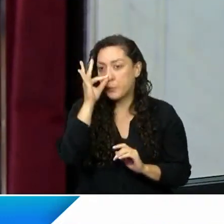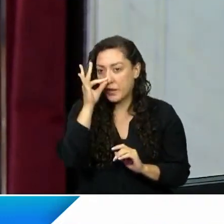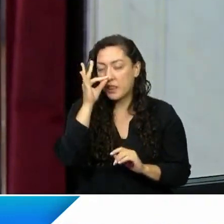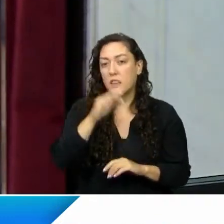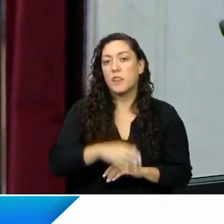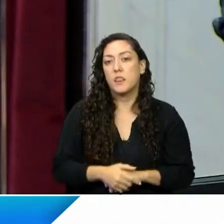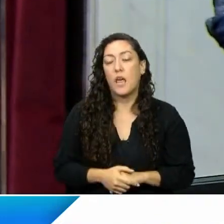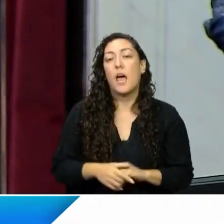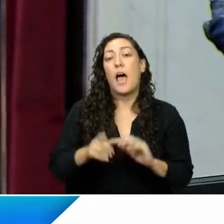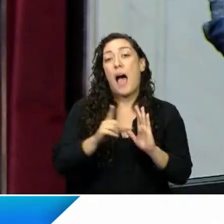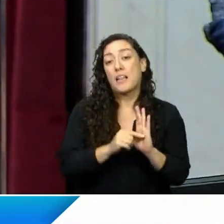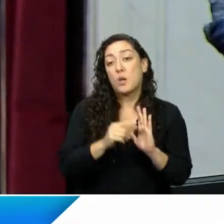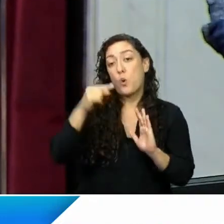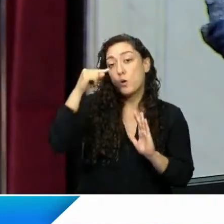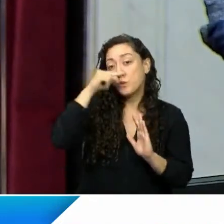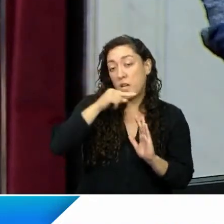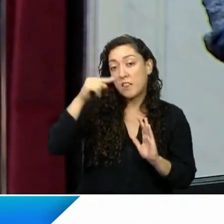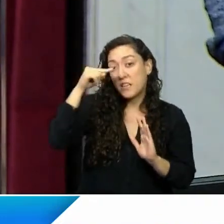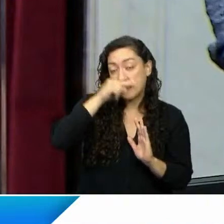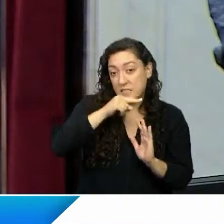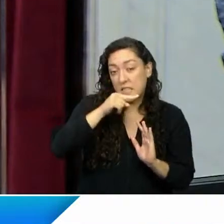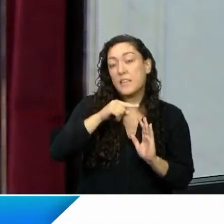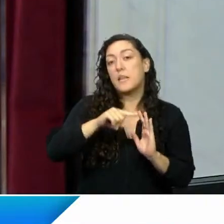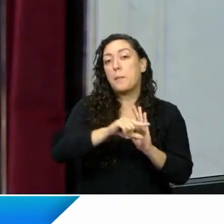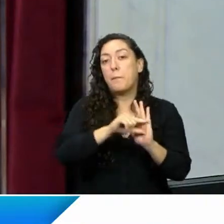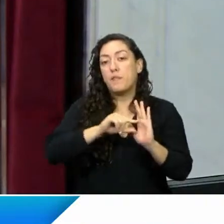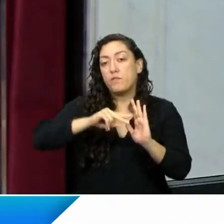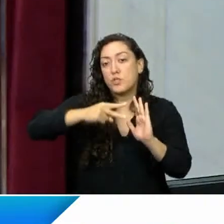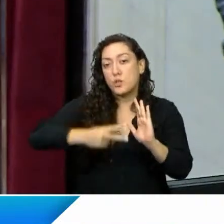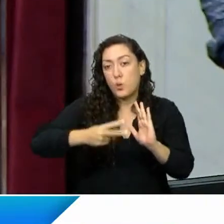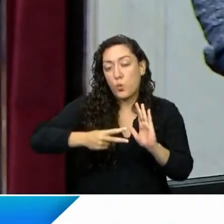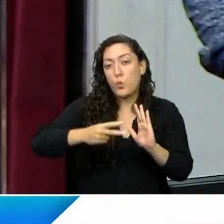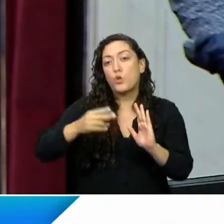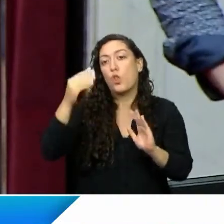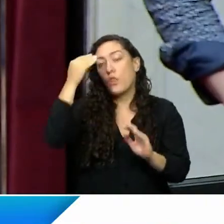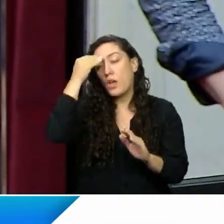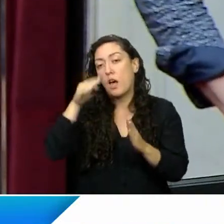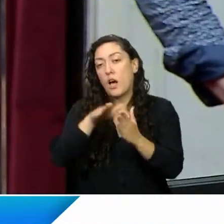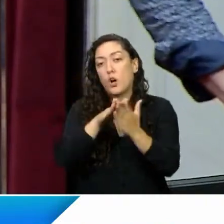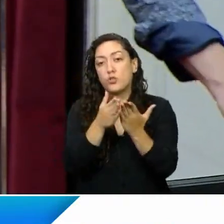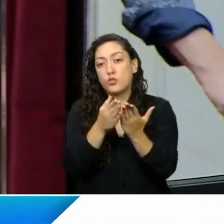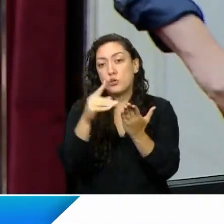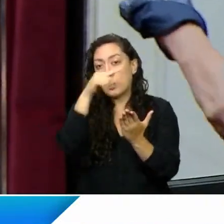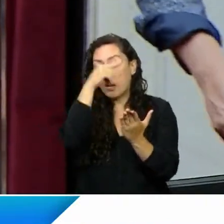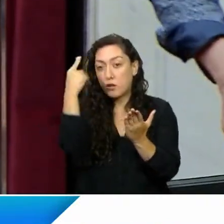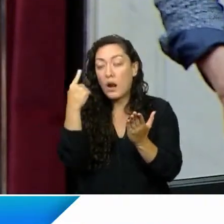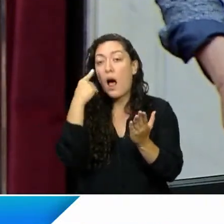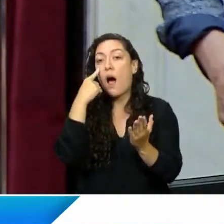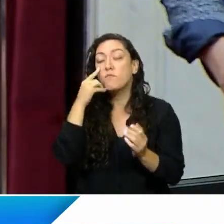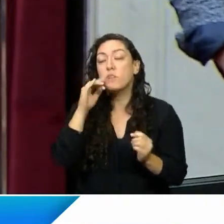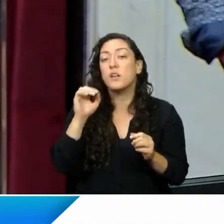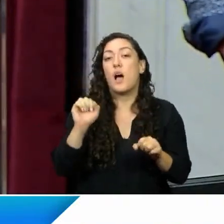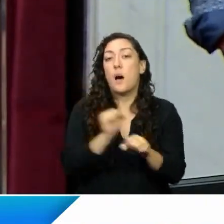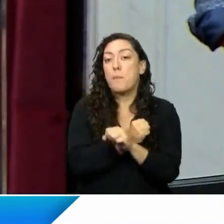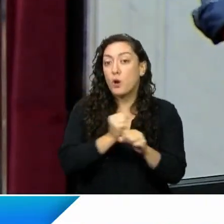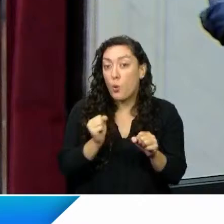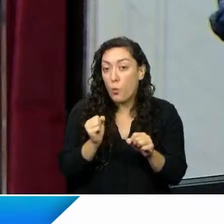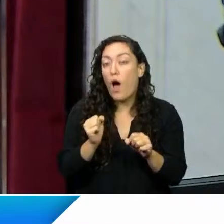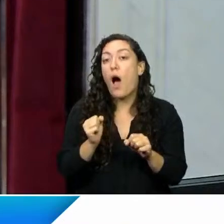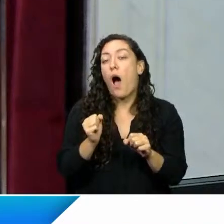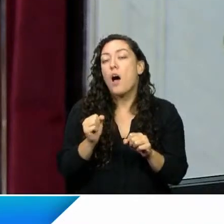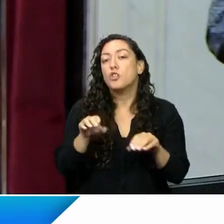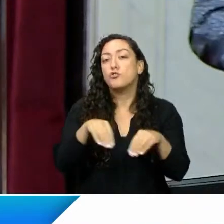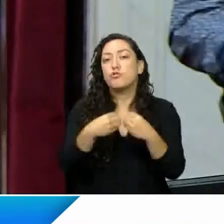al artículo 77, segundo párrafo de la Constitución Nacional, para su aprobación se necesita la